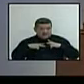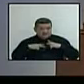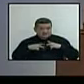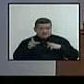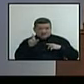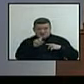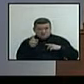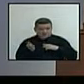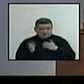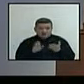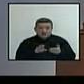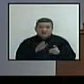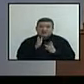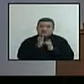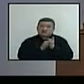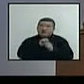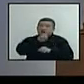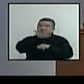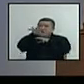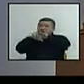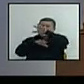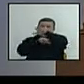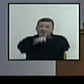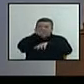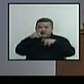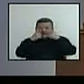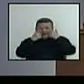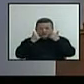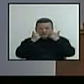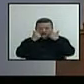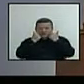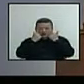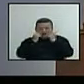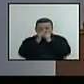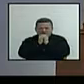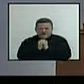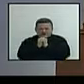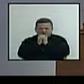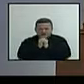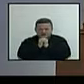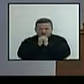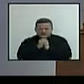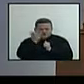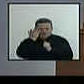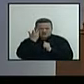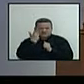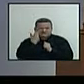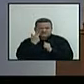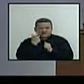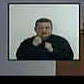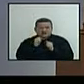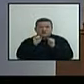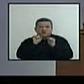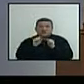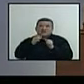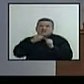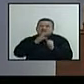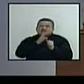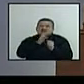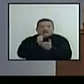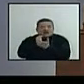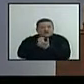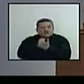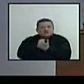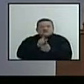a gritos y con lágrimas, presentó oraciones y súplicas al que podía salvarlo de la